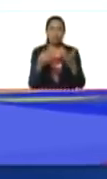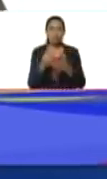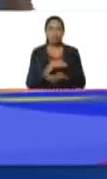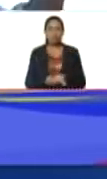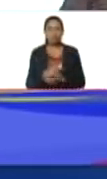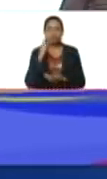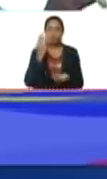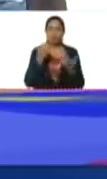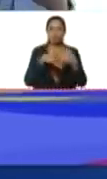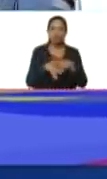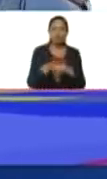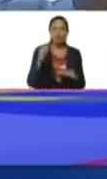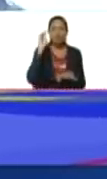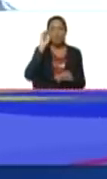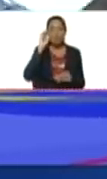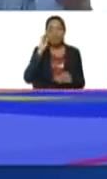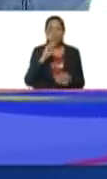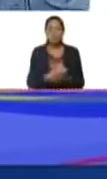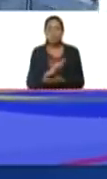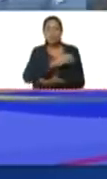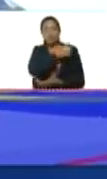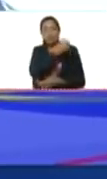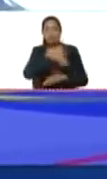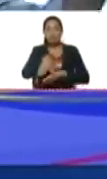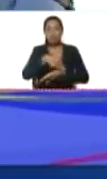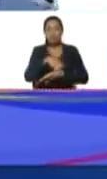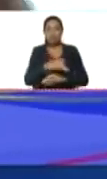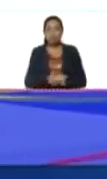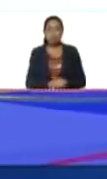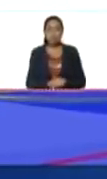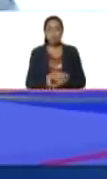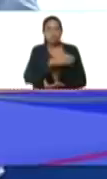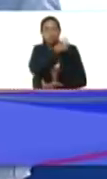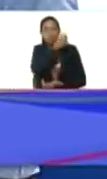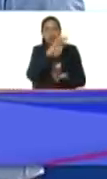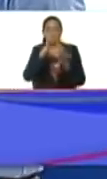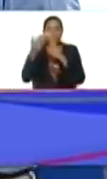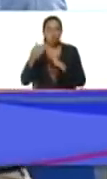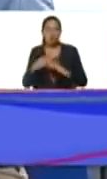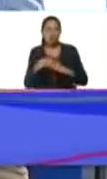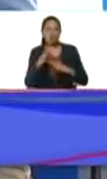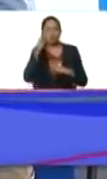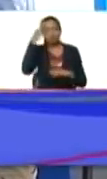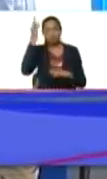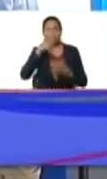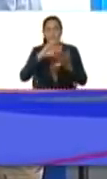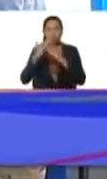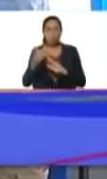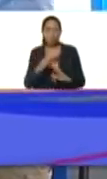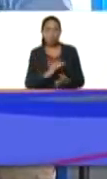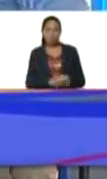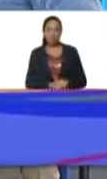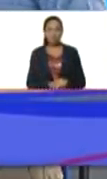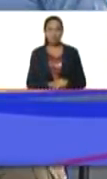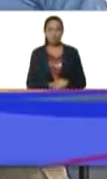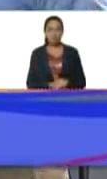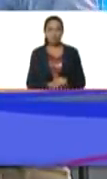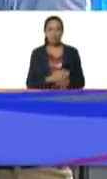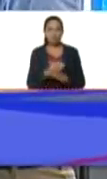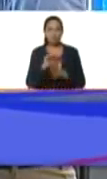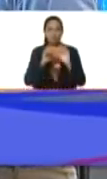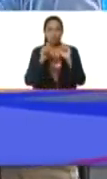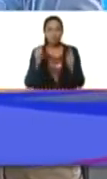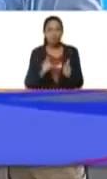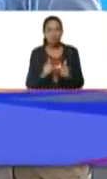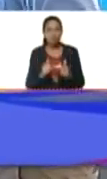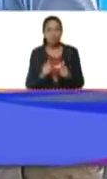en involucrar a las maestras, a las jefas de calle, a las jefas de comunidad y a los consejos comunales. Y colaborar con el sistema de